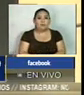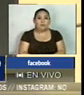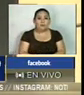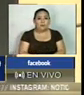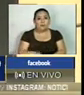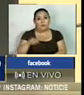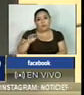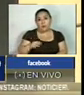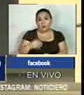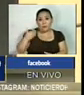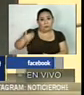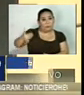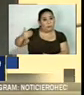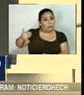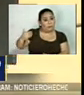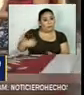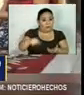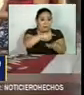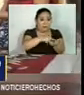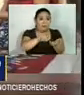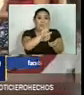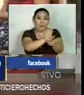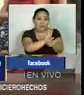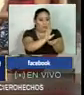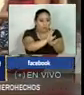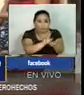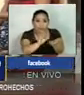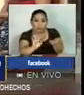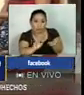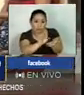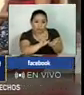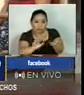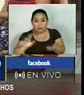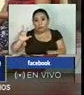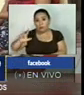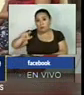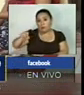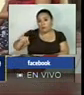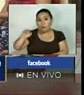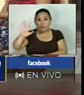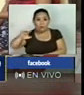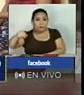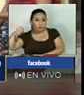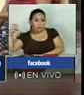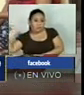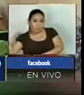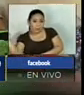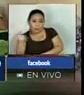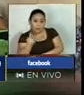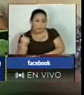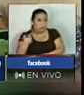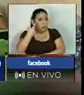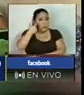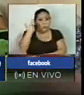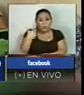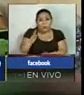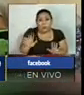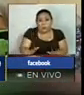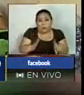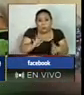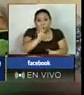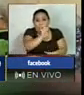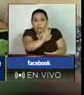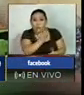más de 4 de cada 5 personas de la Fuerza Laboral Mundial de 3,300 millones corren el peligro inmediato de que se